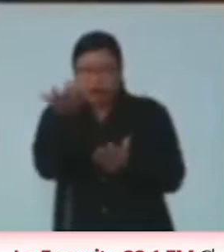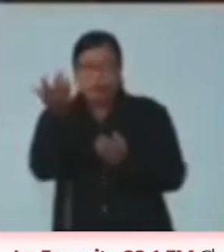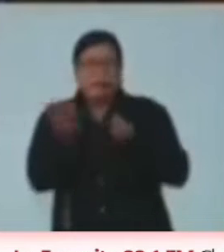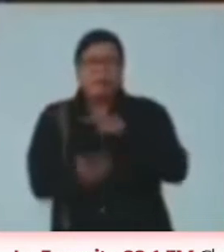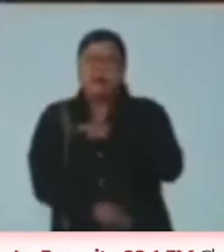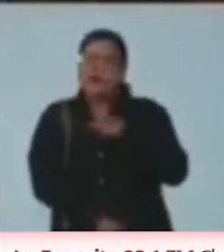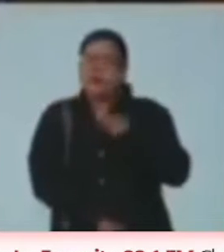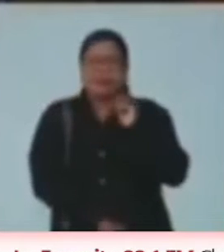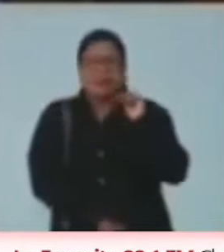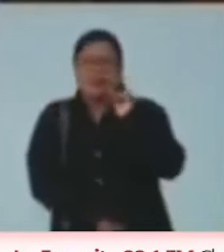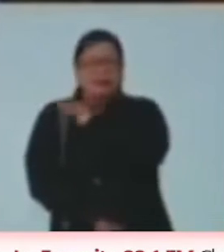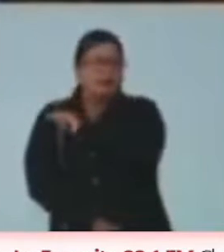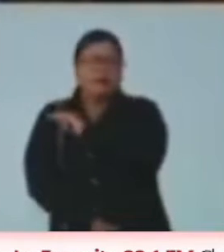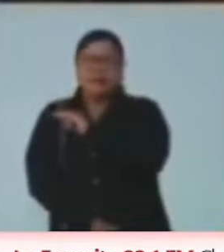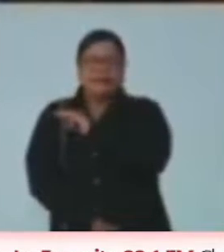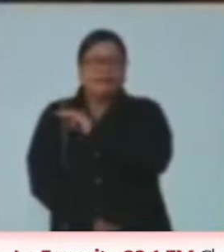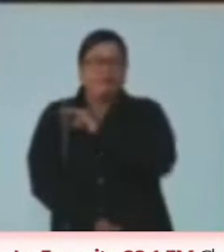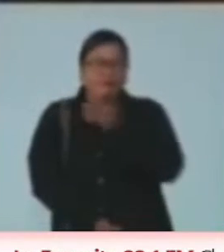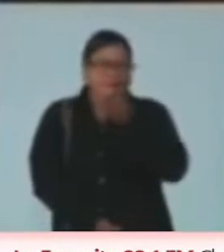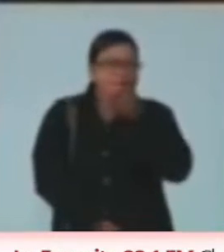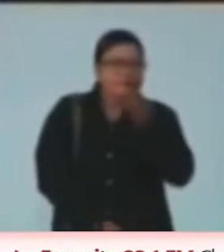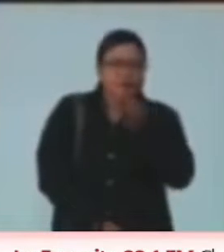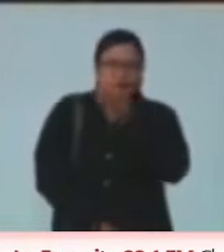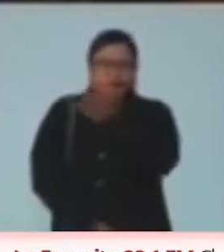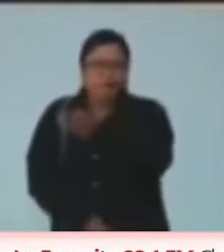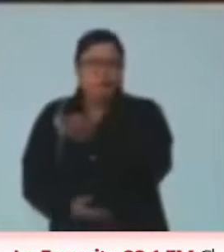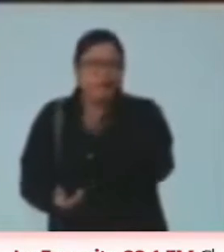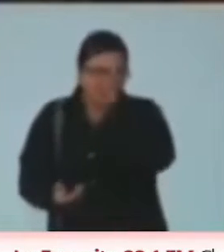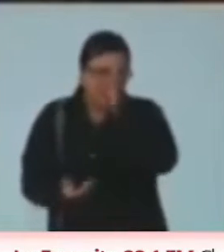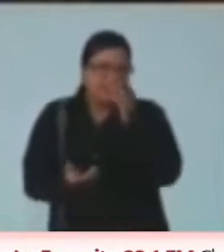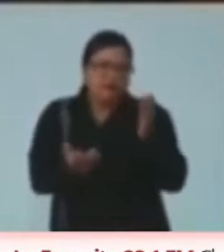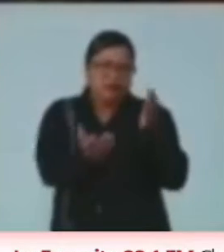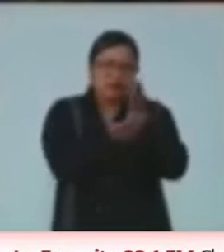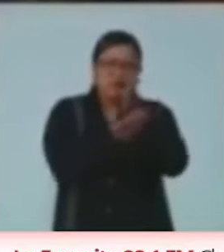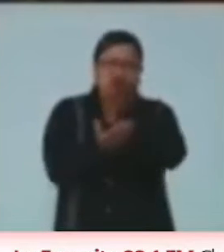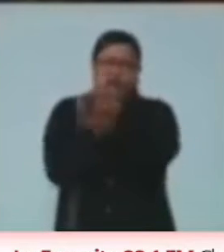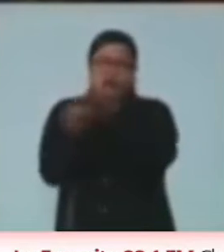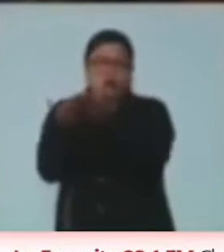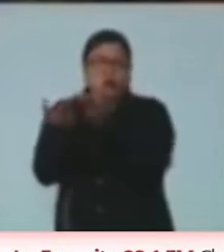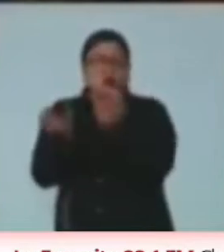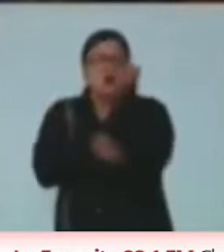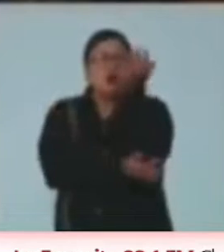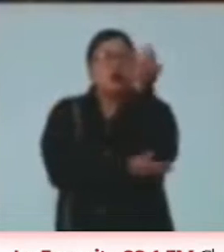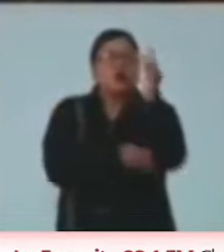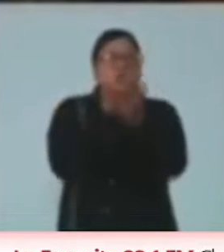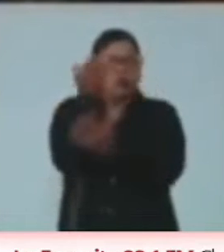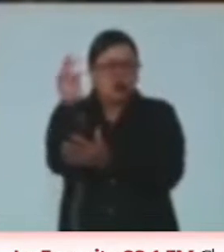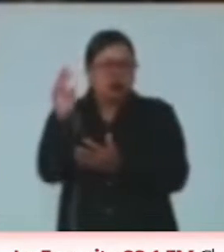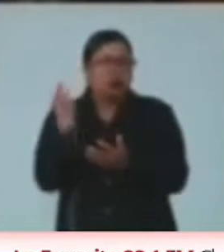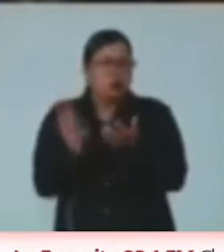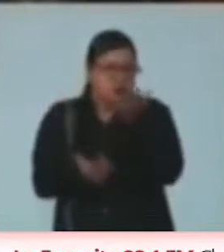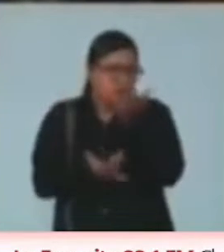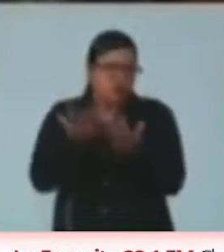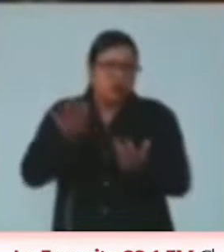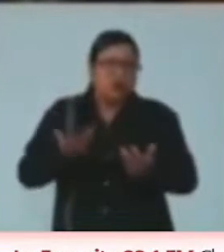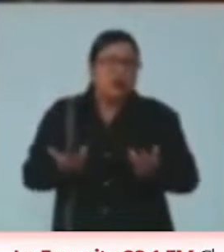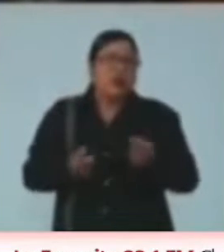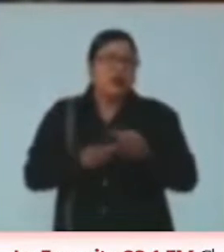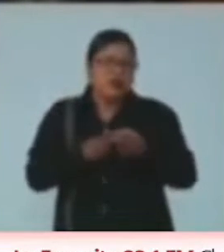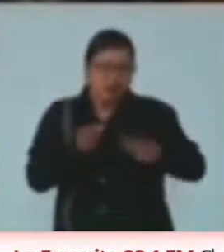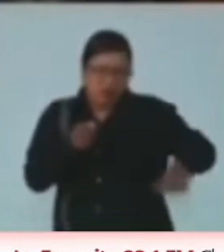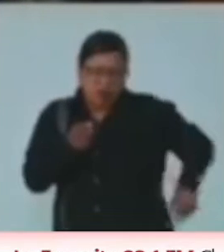inmediatamente el Comité de Combate a los Incendios Forestales, donde estamos gobierno del